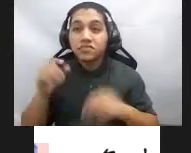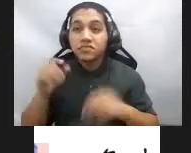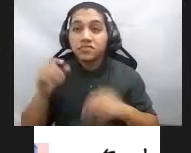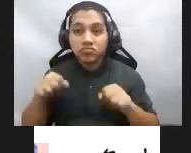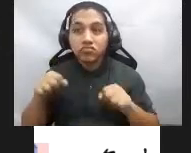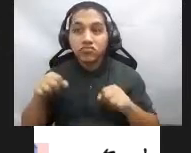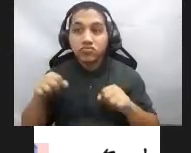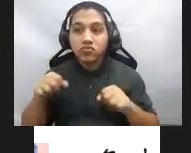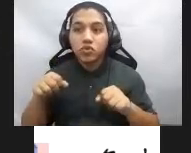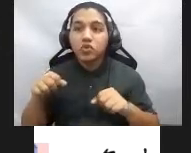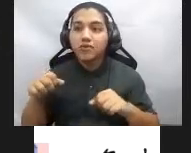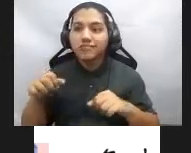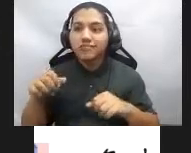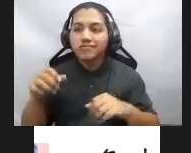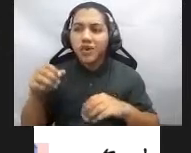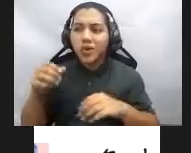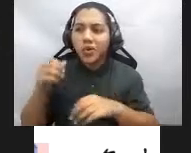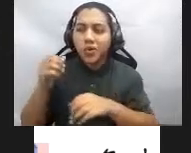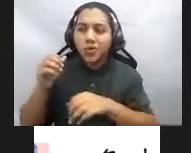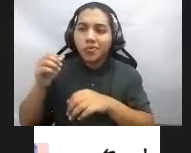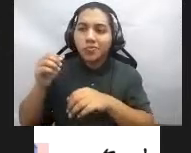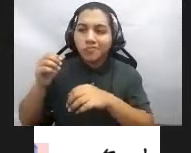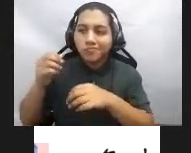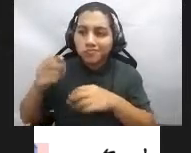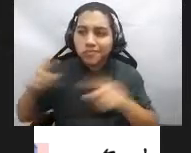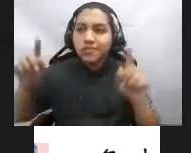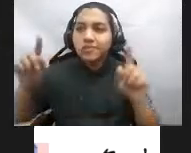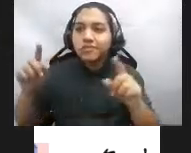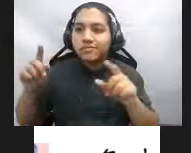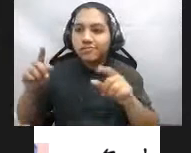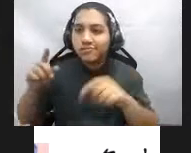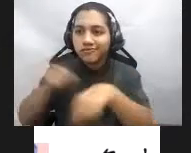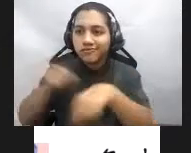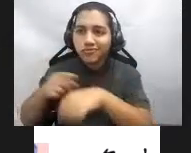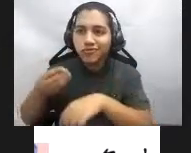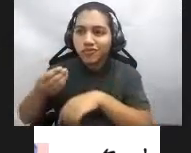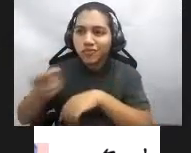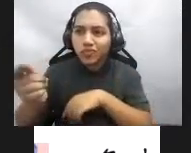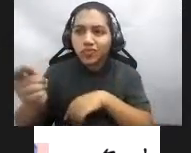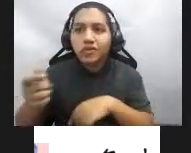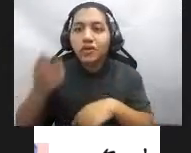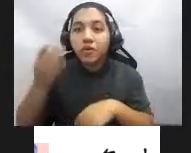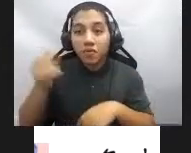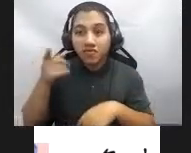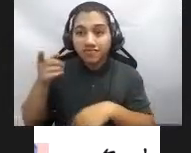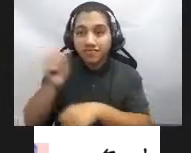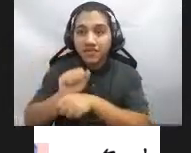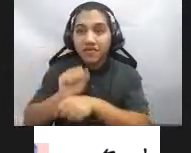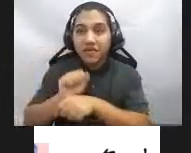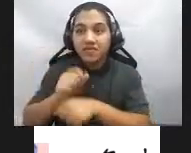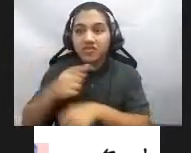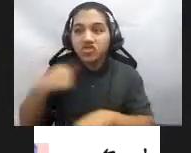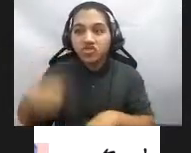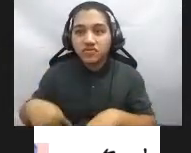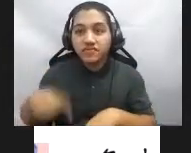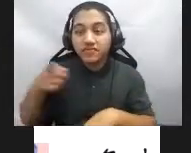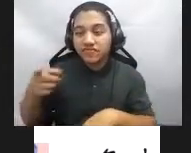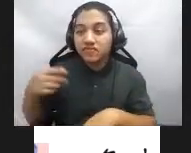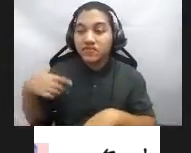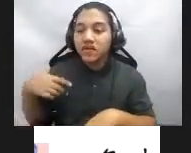mucha velocidad gracias a la labor de los inmigrantes chinos, que trabajaban por menos que